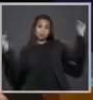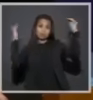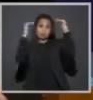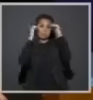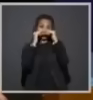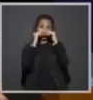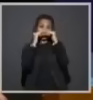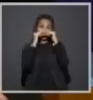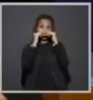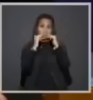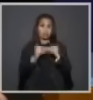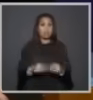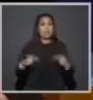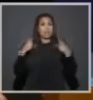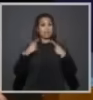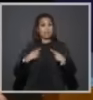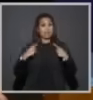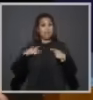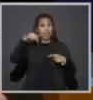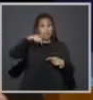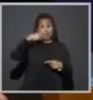la clase mayoritaria es la clase pobre.